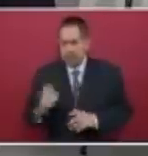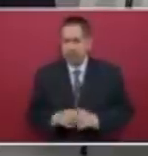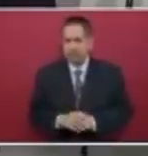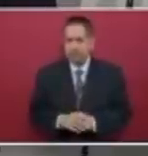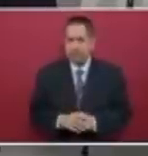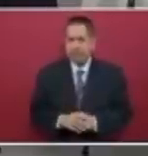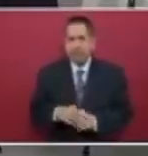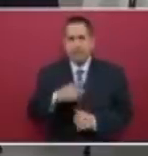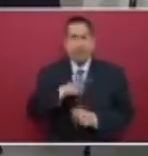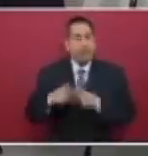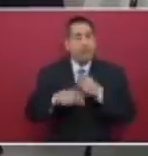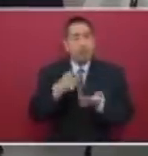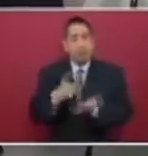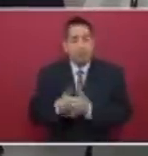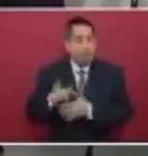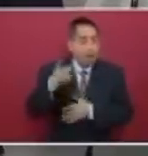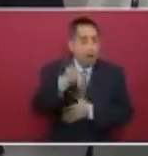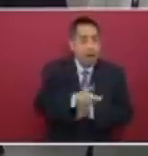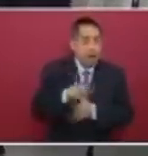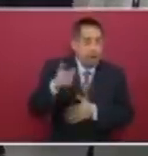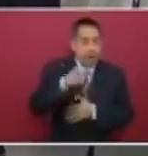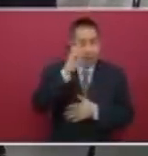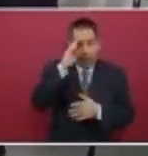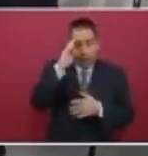lo que tenemos que pagar